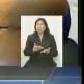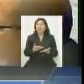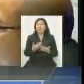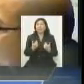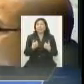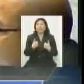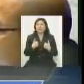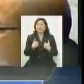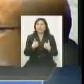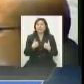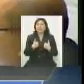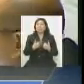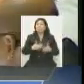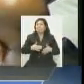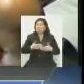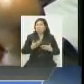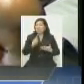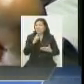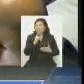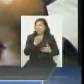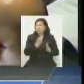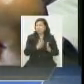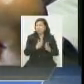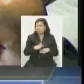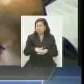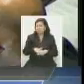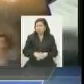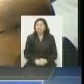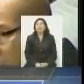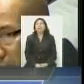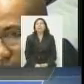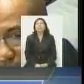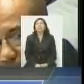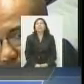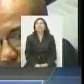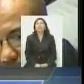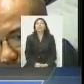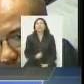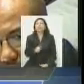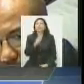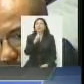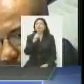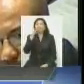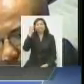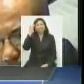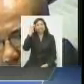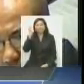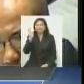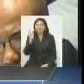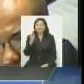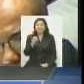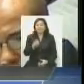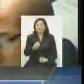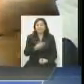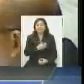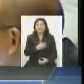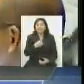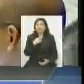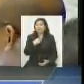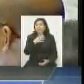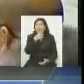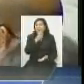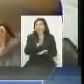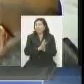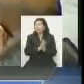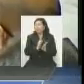y que la municipalidad puede hacer sus operativos, le estamos diciendo, señor, usted es un ignorante a la presidencia del Consejo de Ministros, usted no sabe